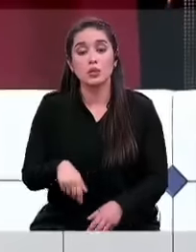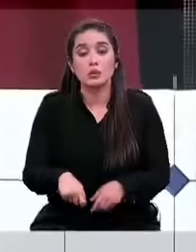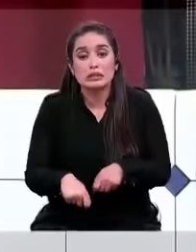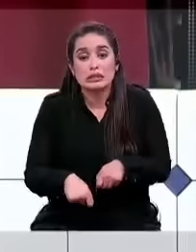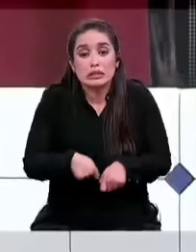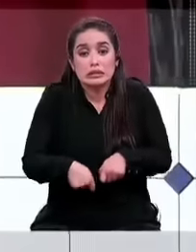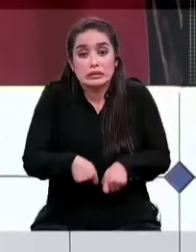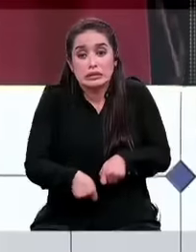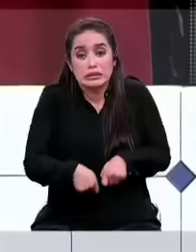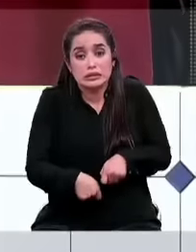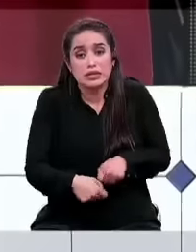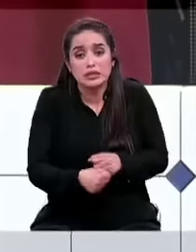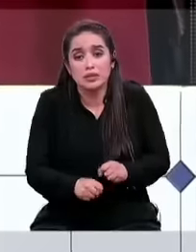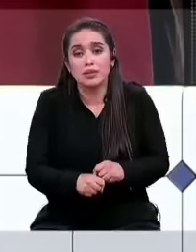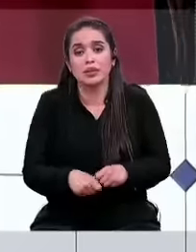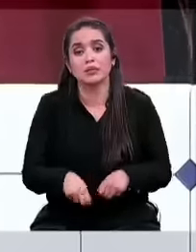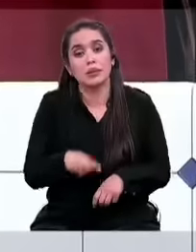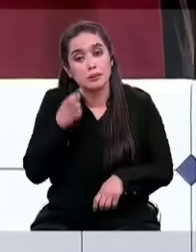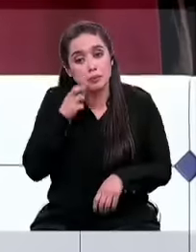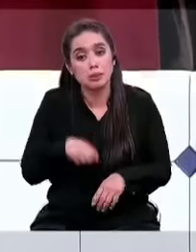¡Ya!